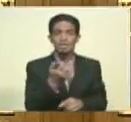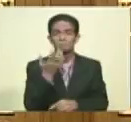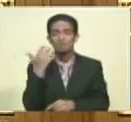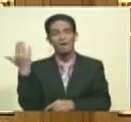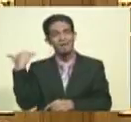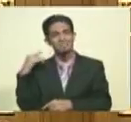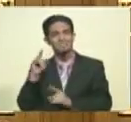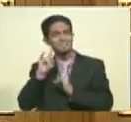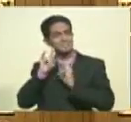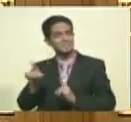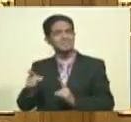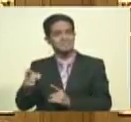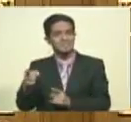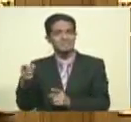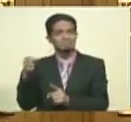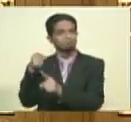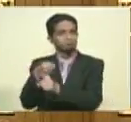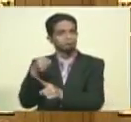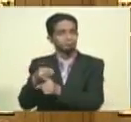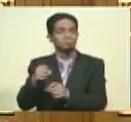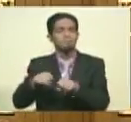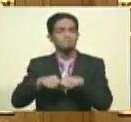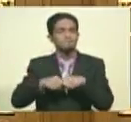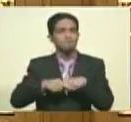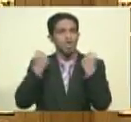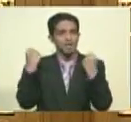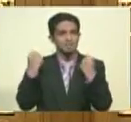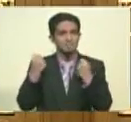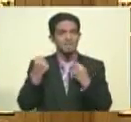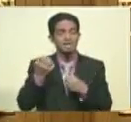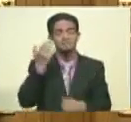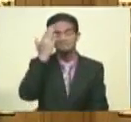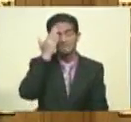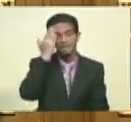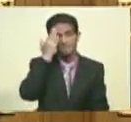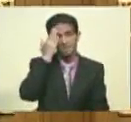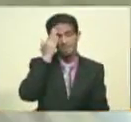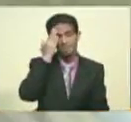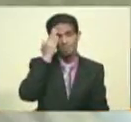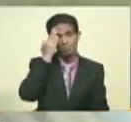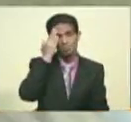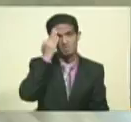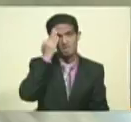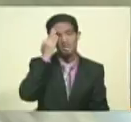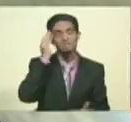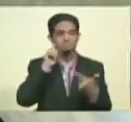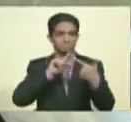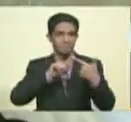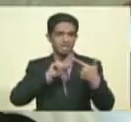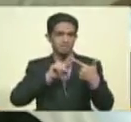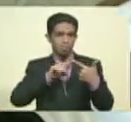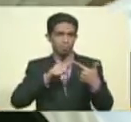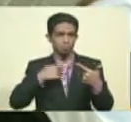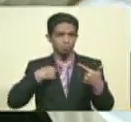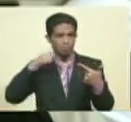intentos de violencia que, como sabemos, y es el otro punto que me parece importante